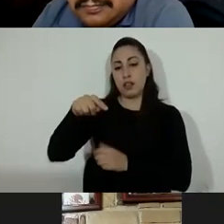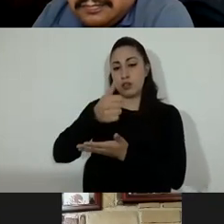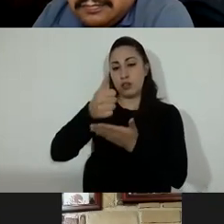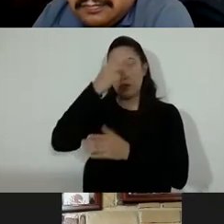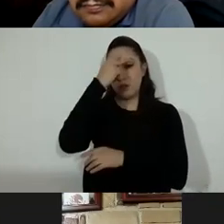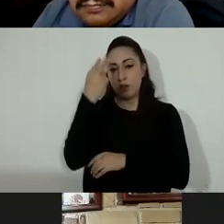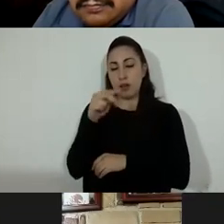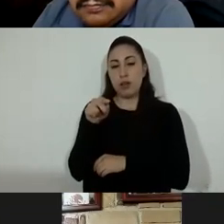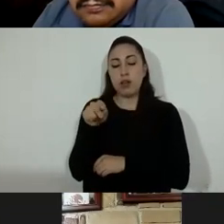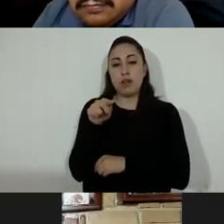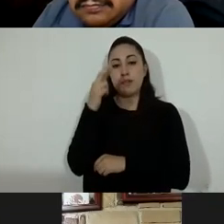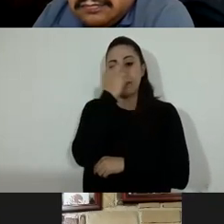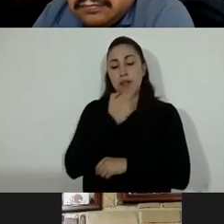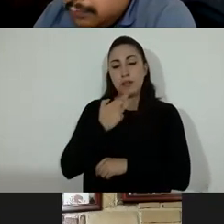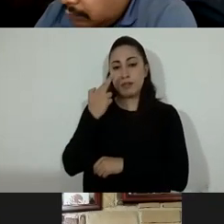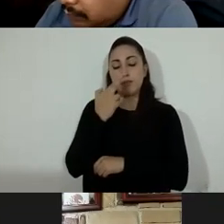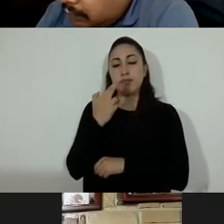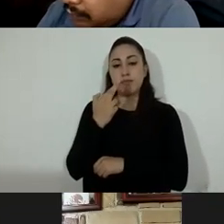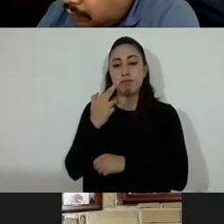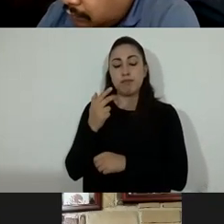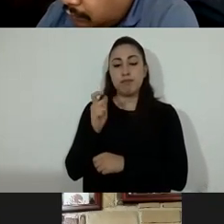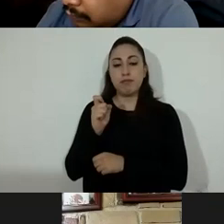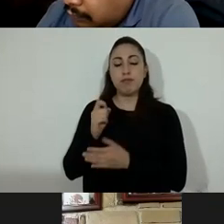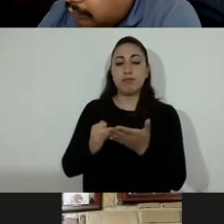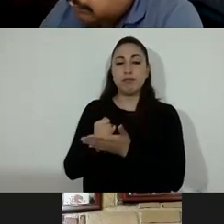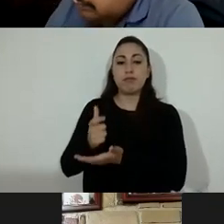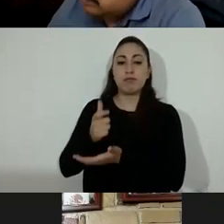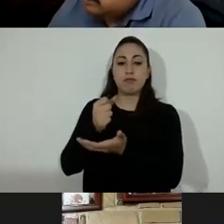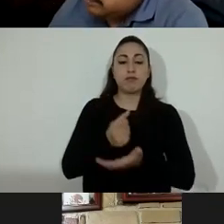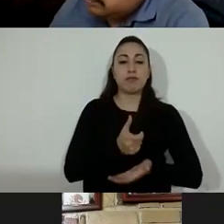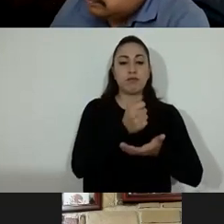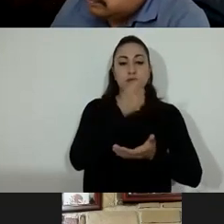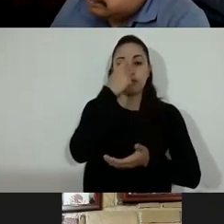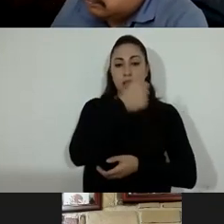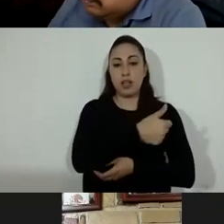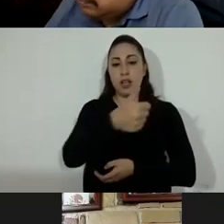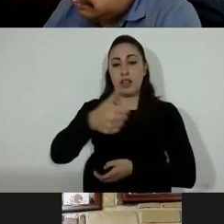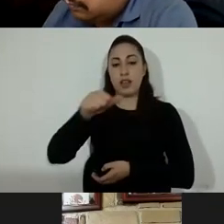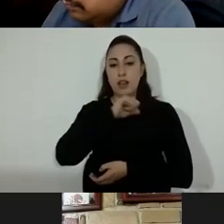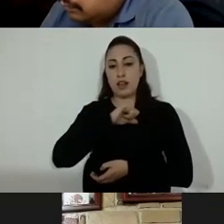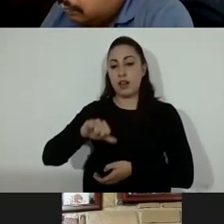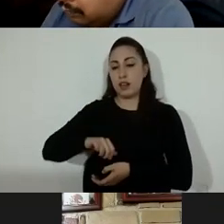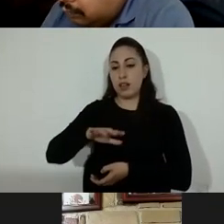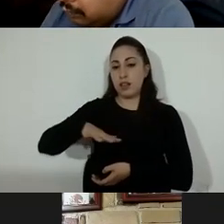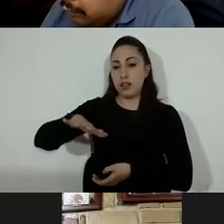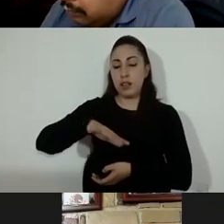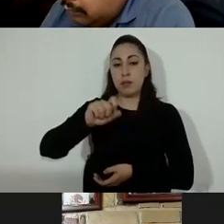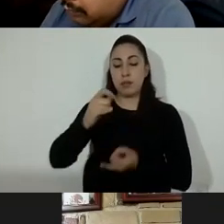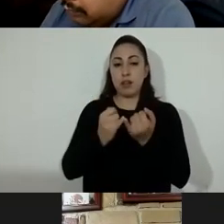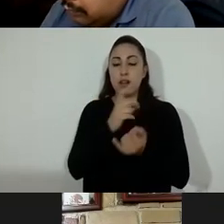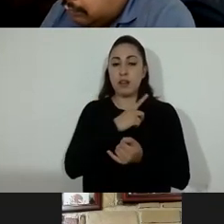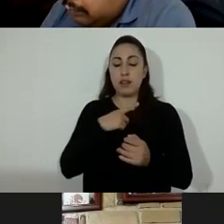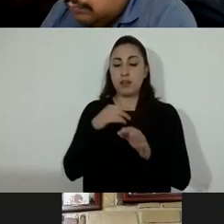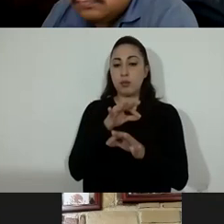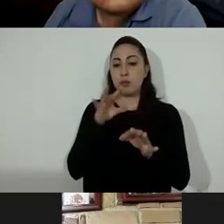de presupuesto participativo en todas las unidades territoriales de la ciudad, así como la ejecución de los proyectos